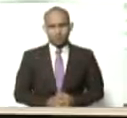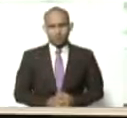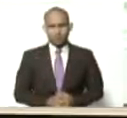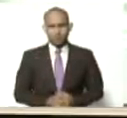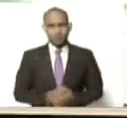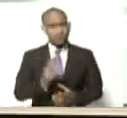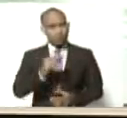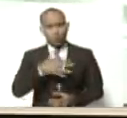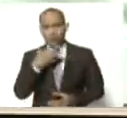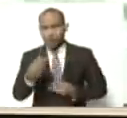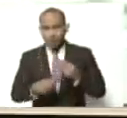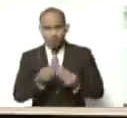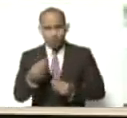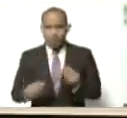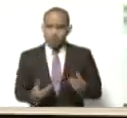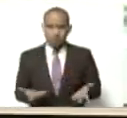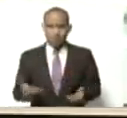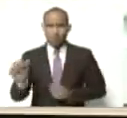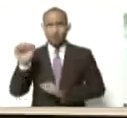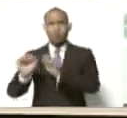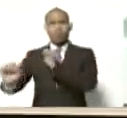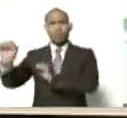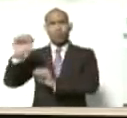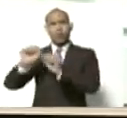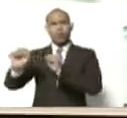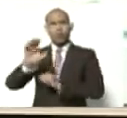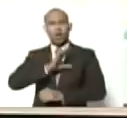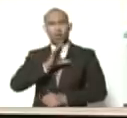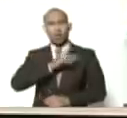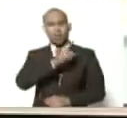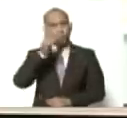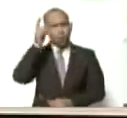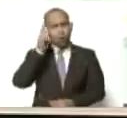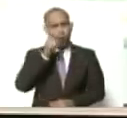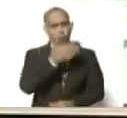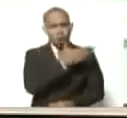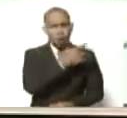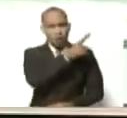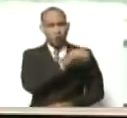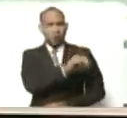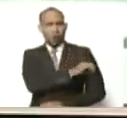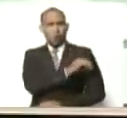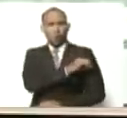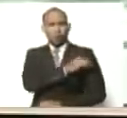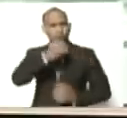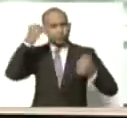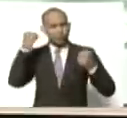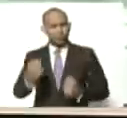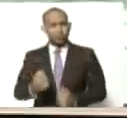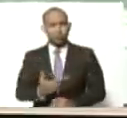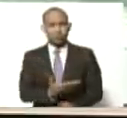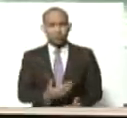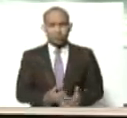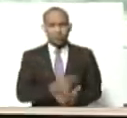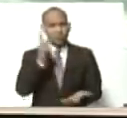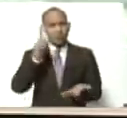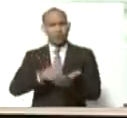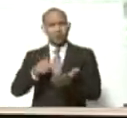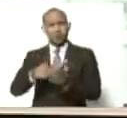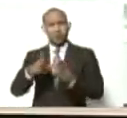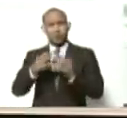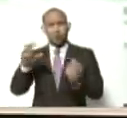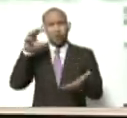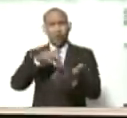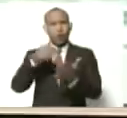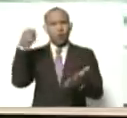No lo quieren hacer, protegen a un terrorista, a un hombre de la ultraderecha, que ha participado en los